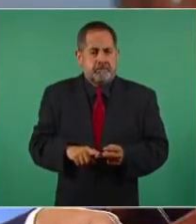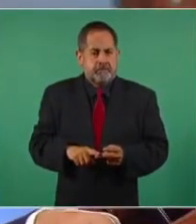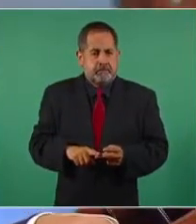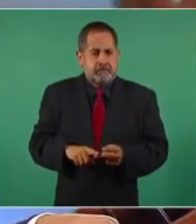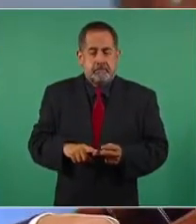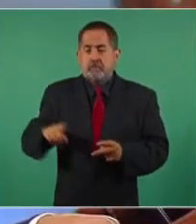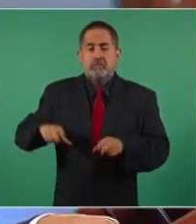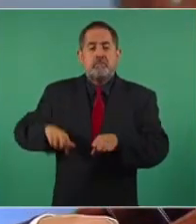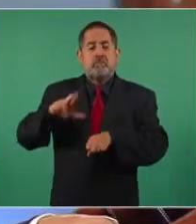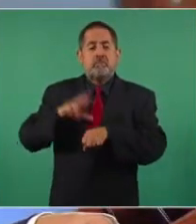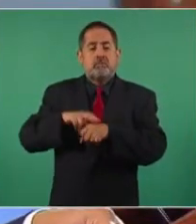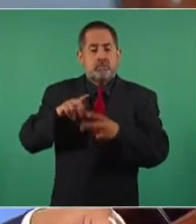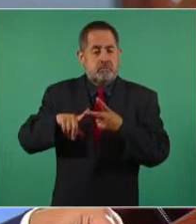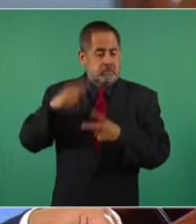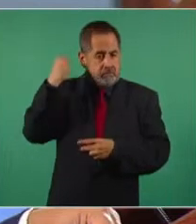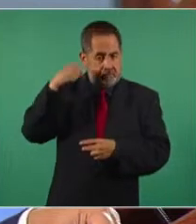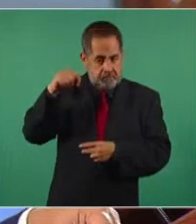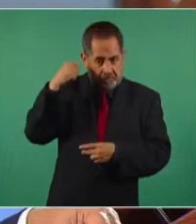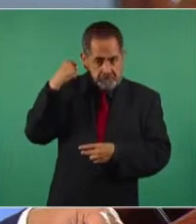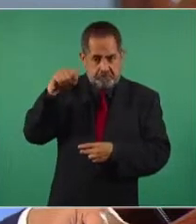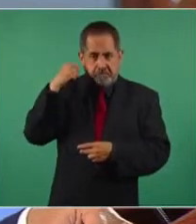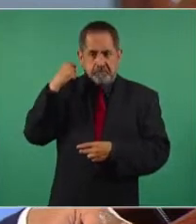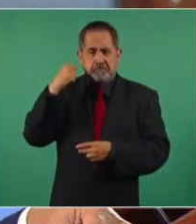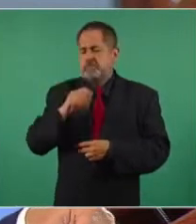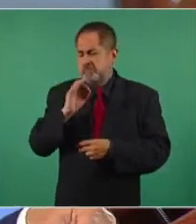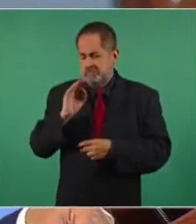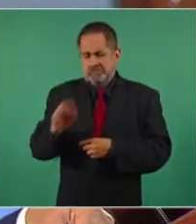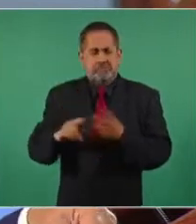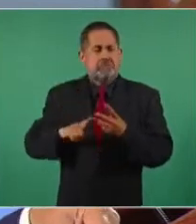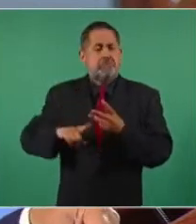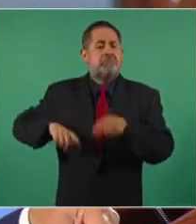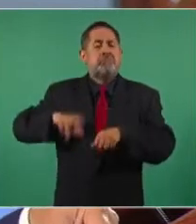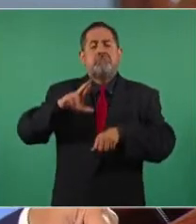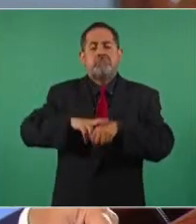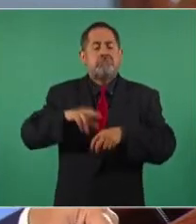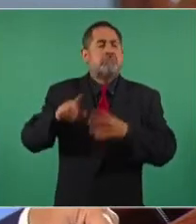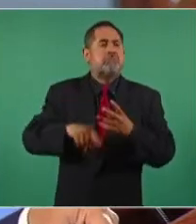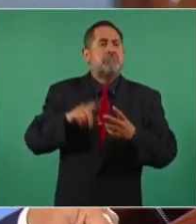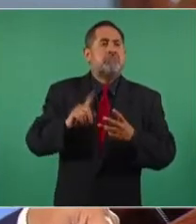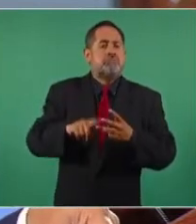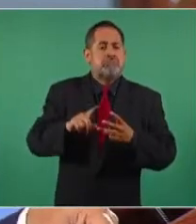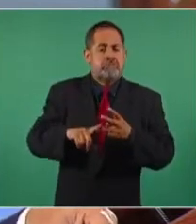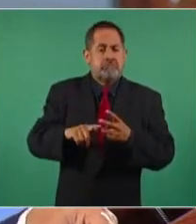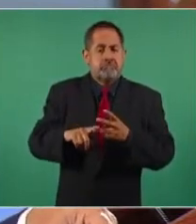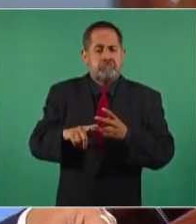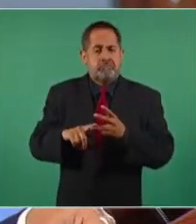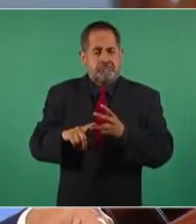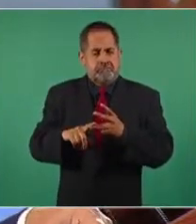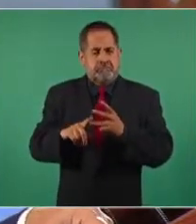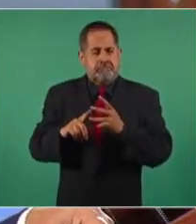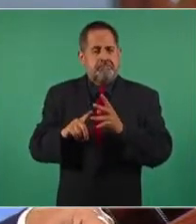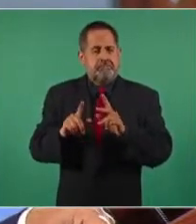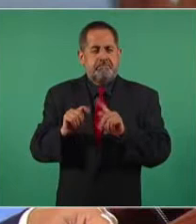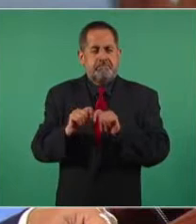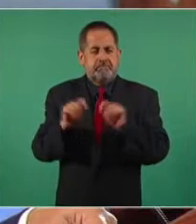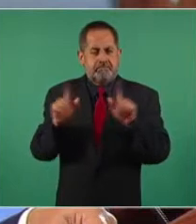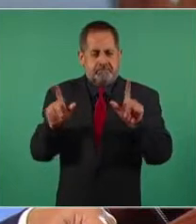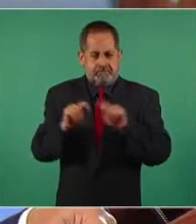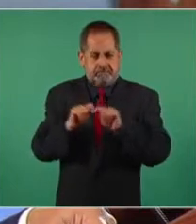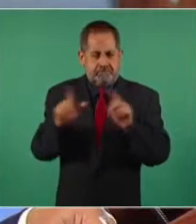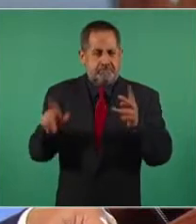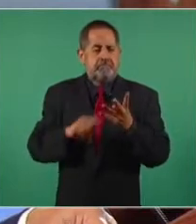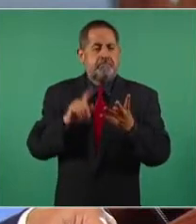gobernador de tabasco el gobernador de la escala la